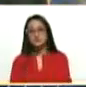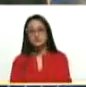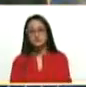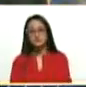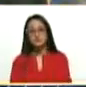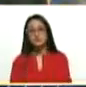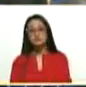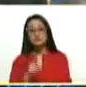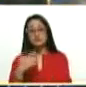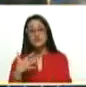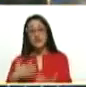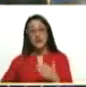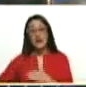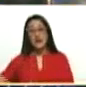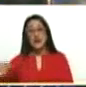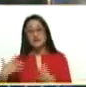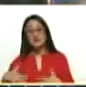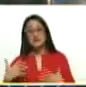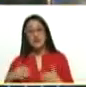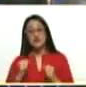Fue una gran riqueza.